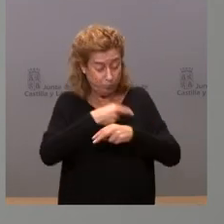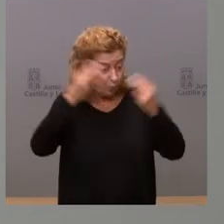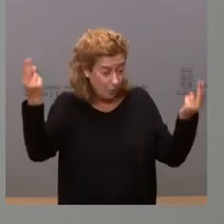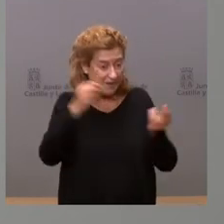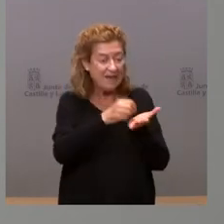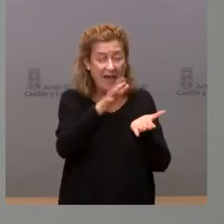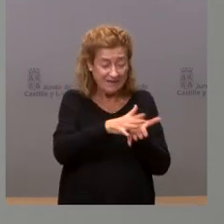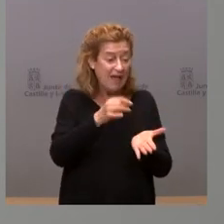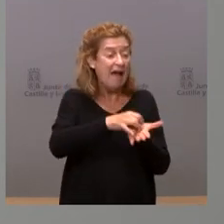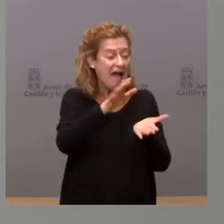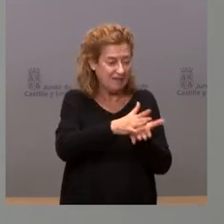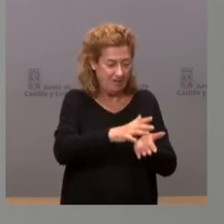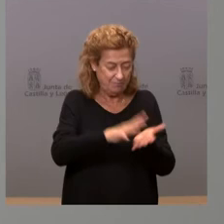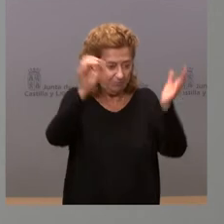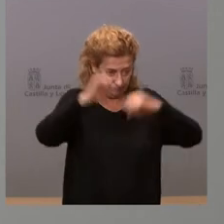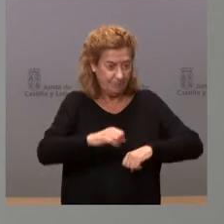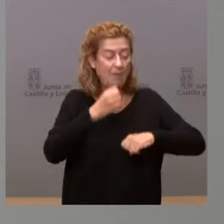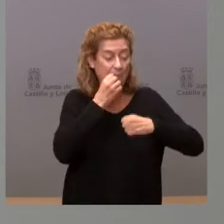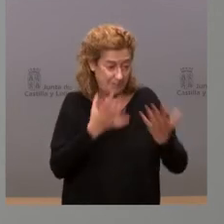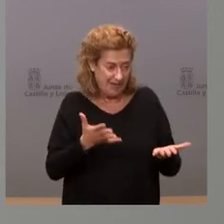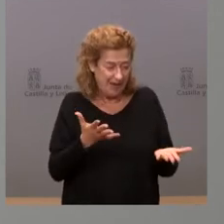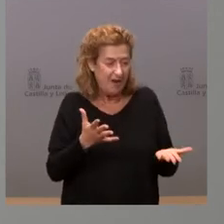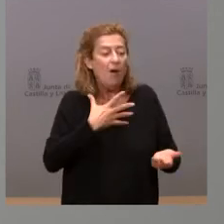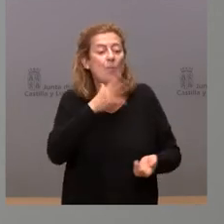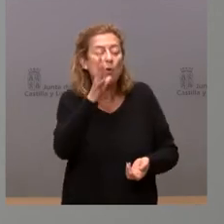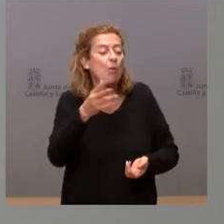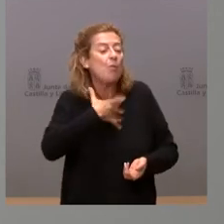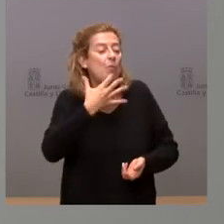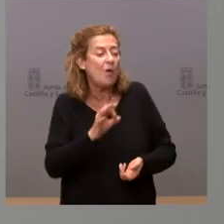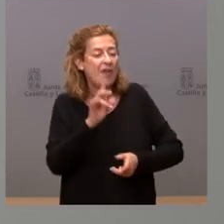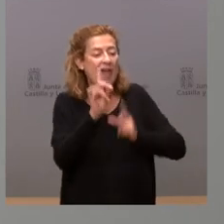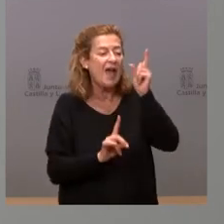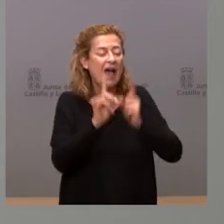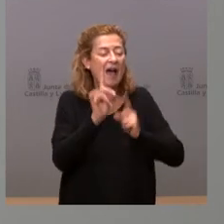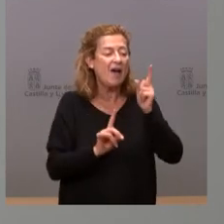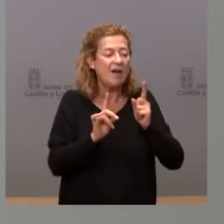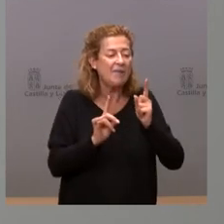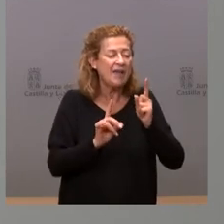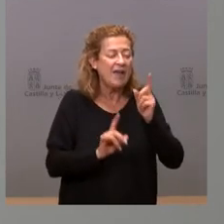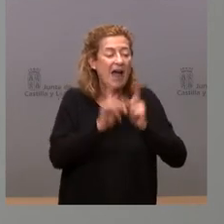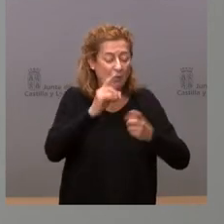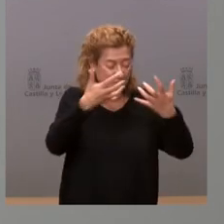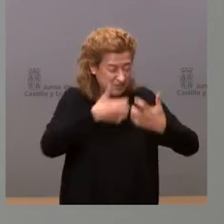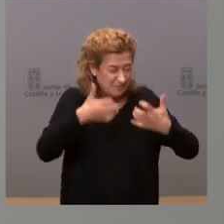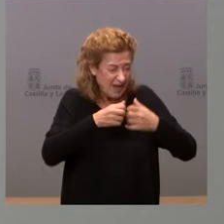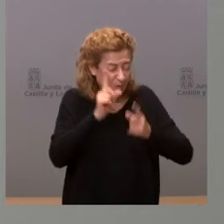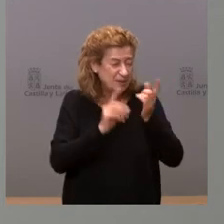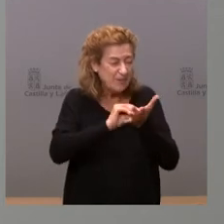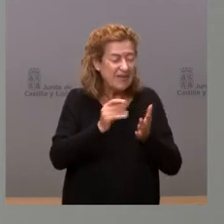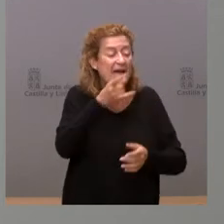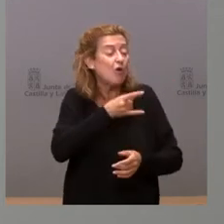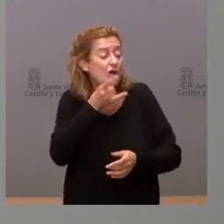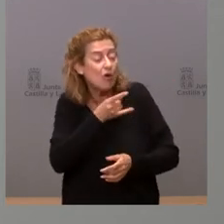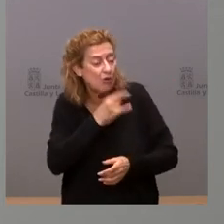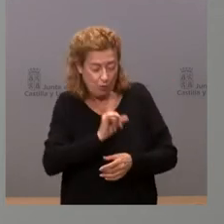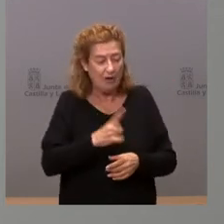acta estuviera consolidada es decir porque puede haber alguna alguna algún mal a la redacción de puede contener errores y si es